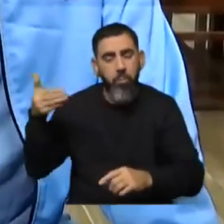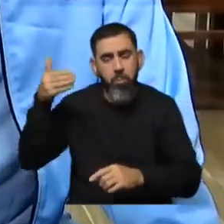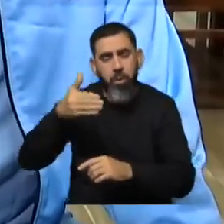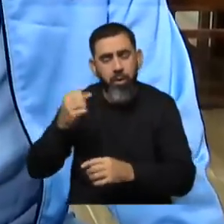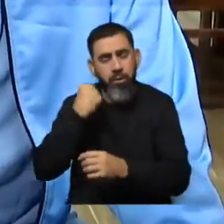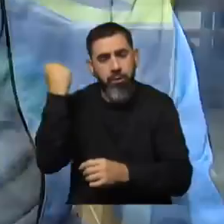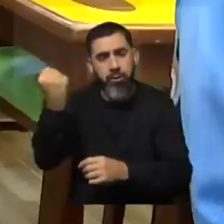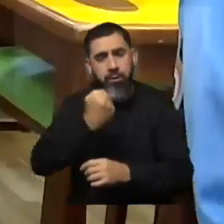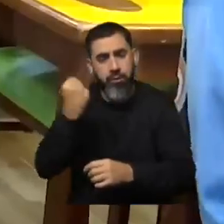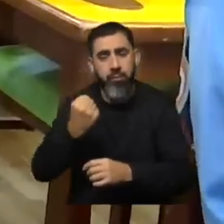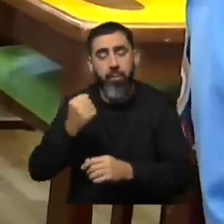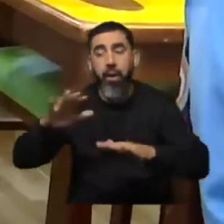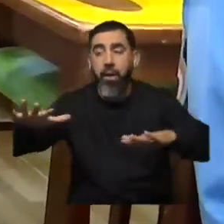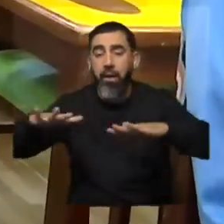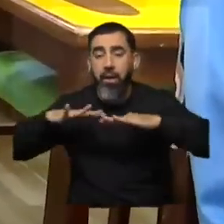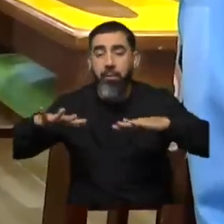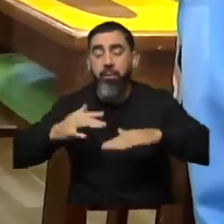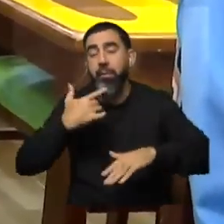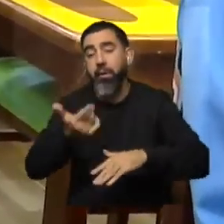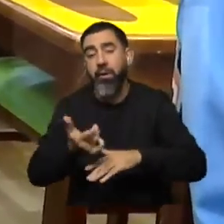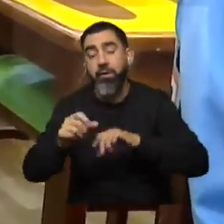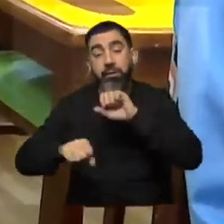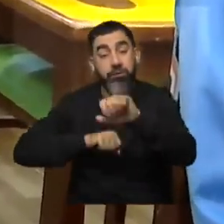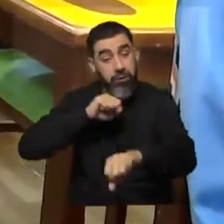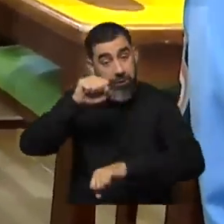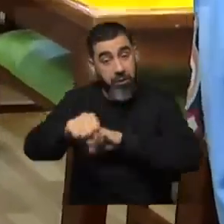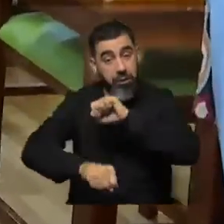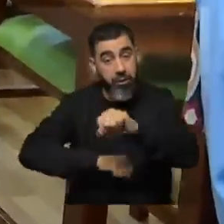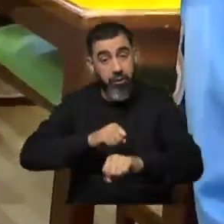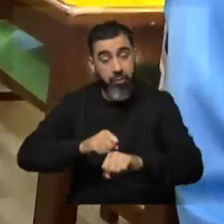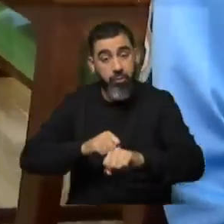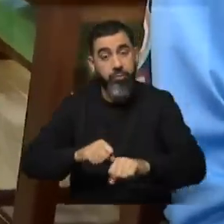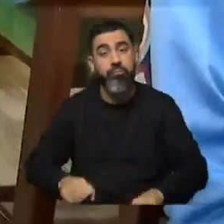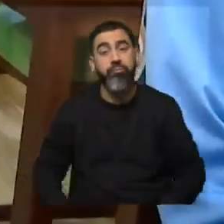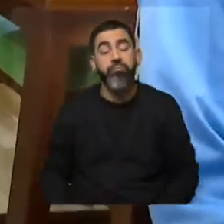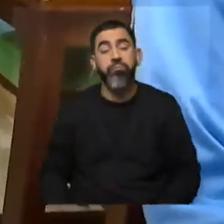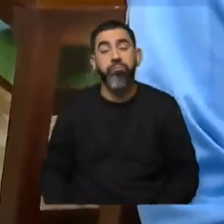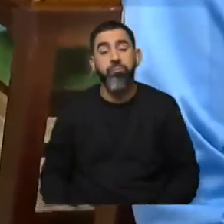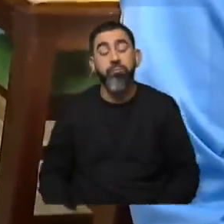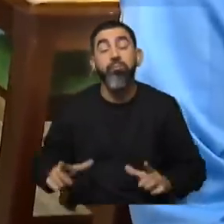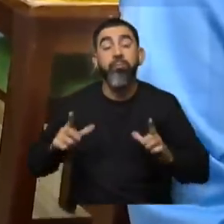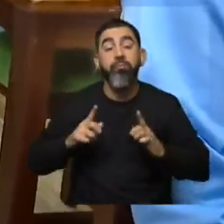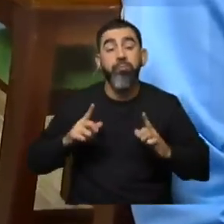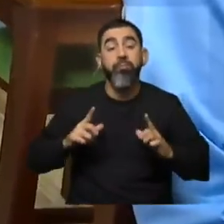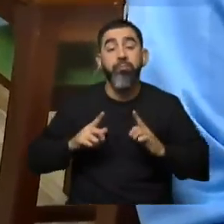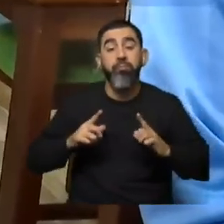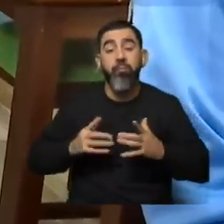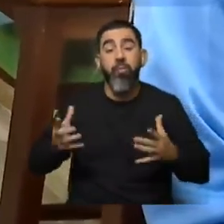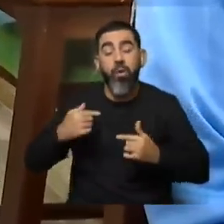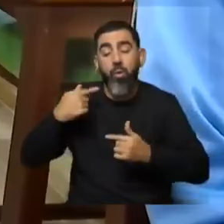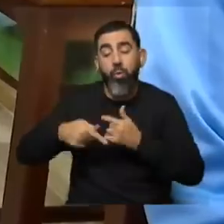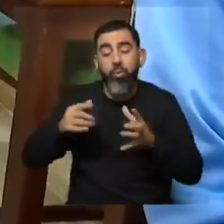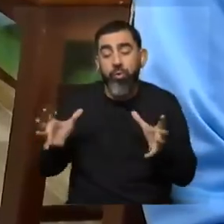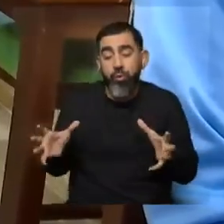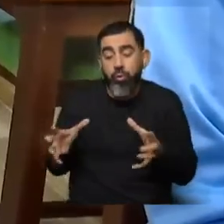destacada por ejemplo la gimnastas este ciclismo entonces bueno la expectativa ahora a seguir